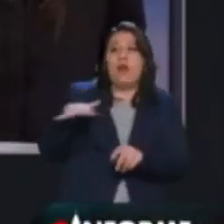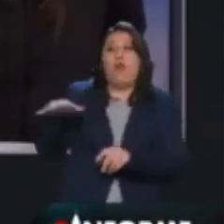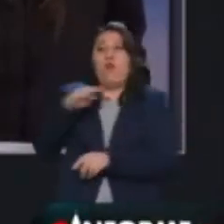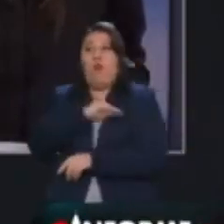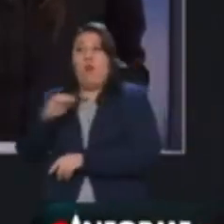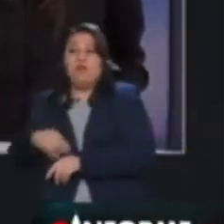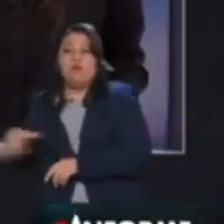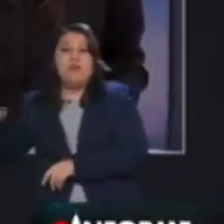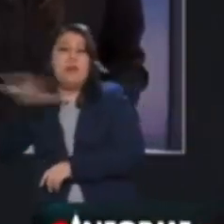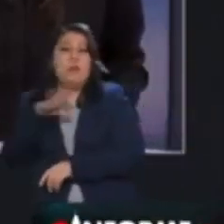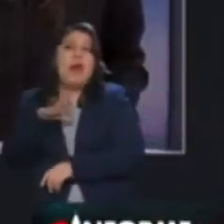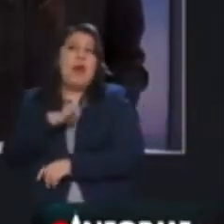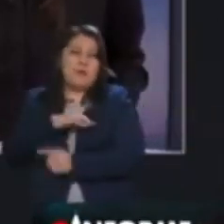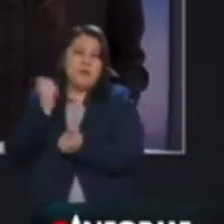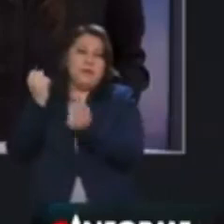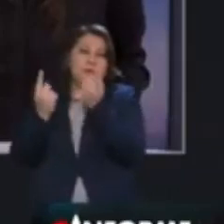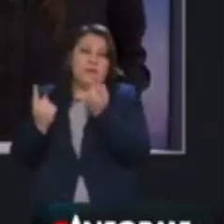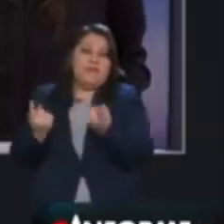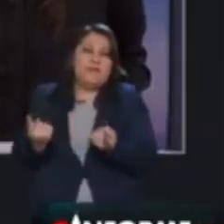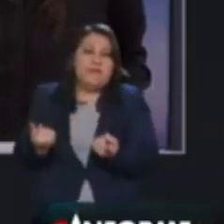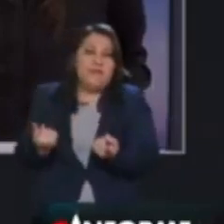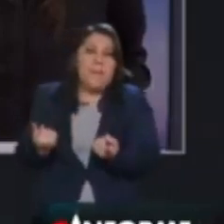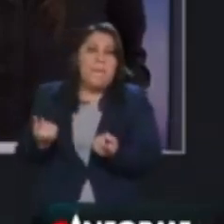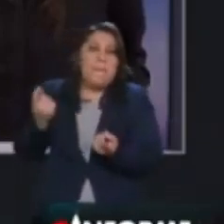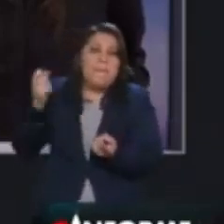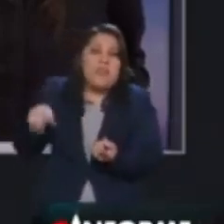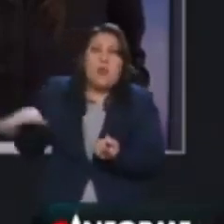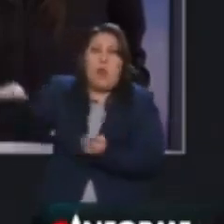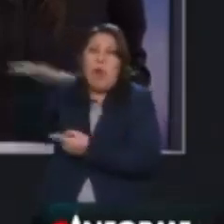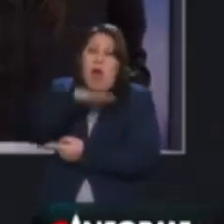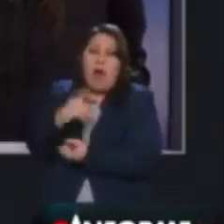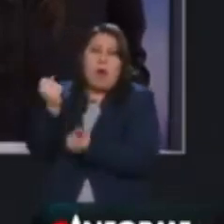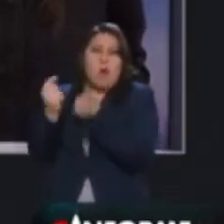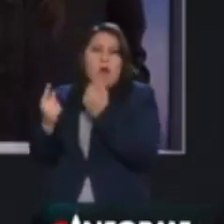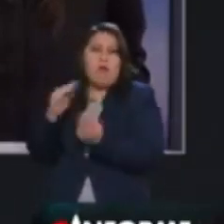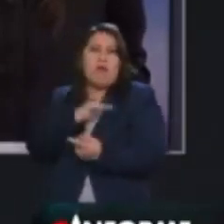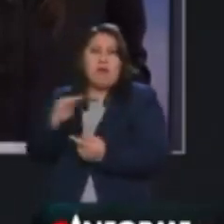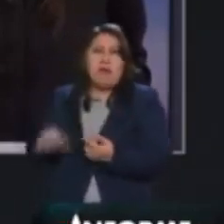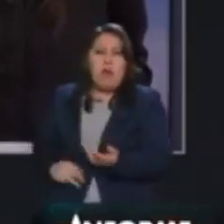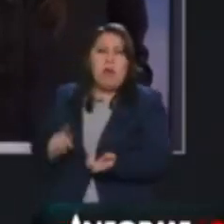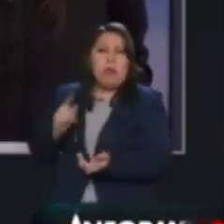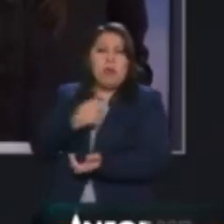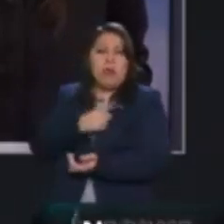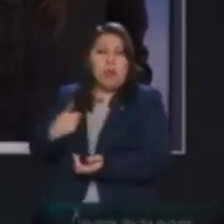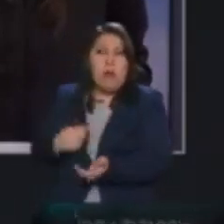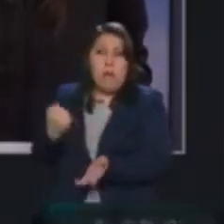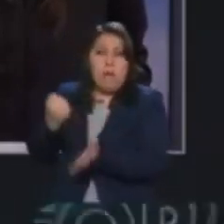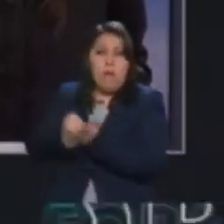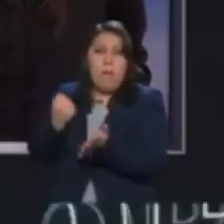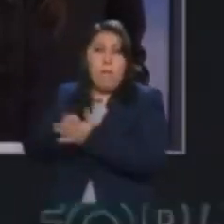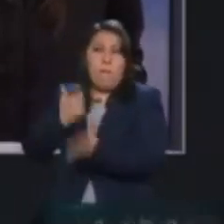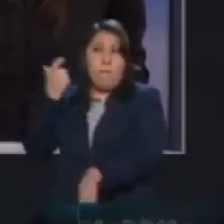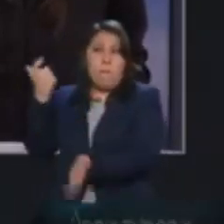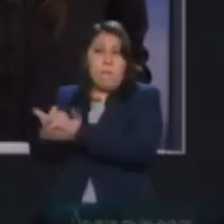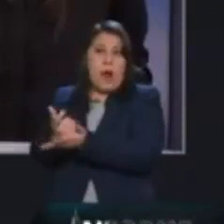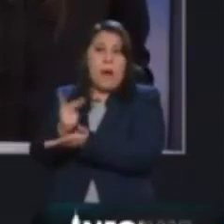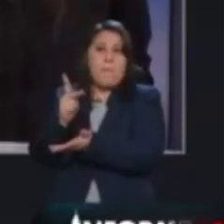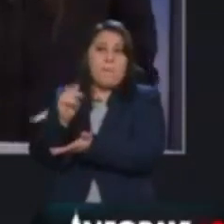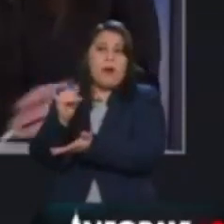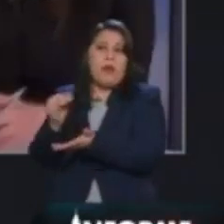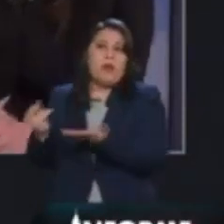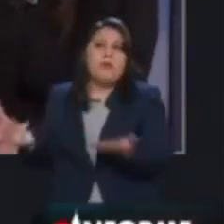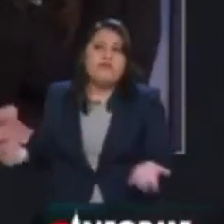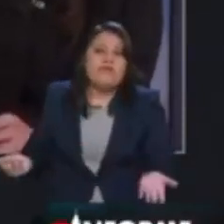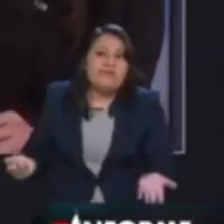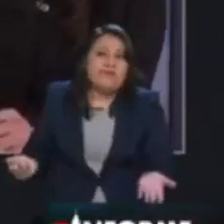vamos, hay municipios en los cuales honestamente se tendría más caro el caldo que las albóndigas, no tienen las capacidades ni para tener ese es el tema,